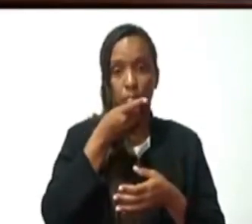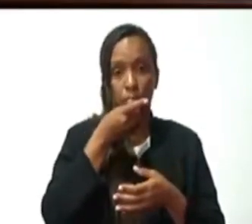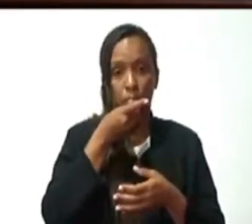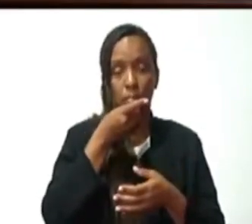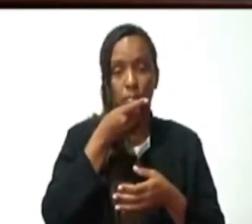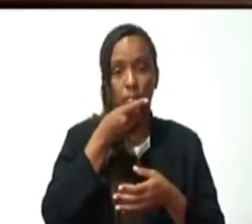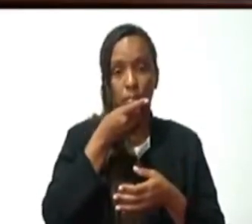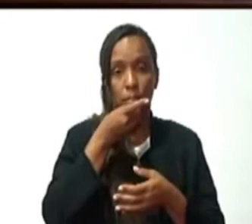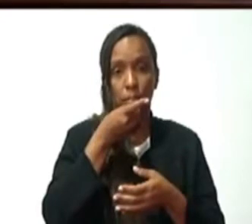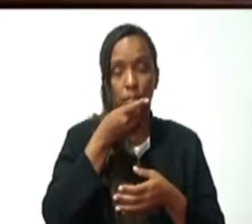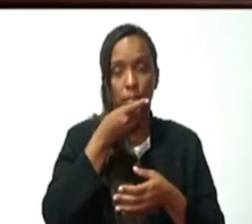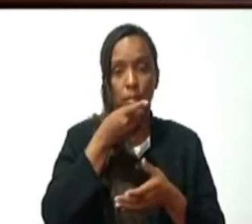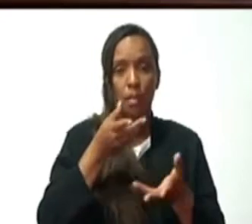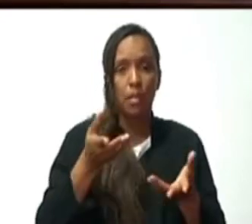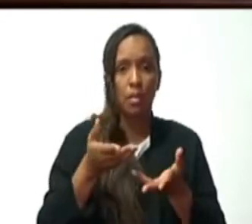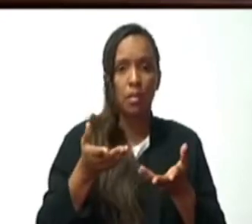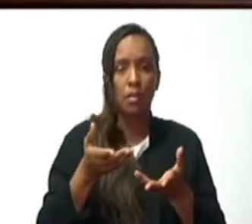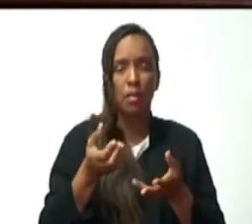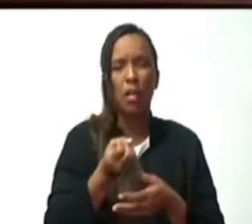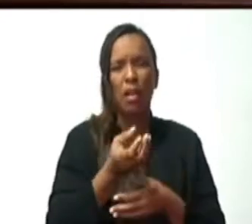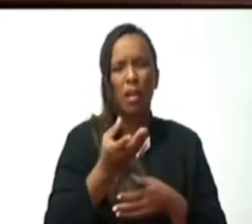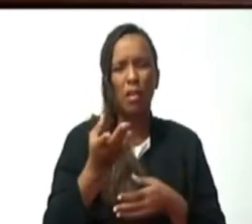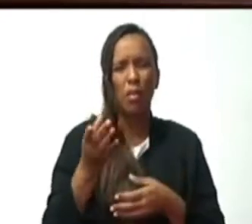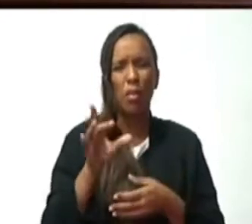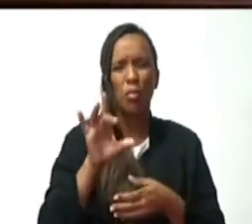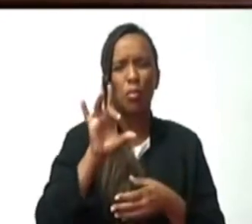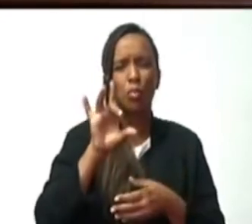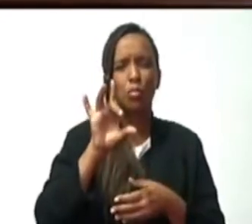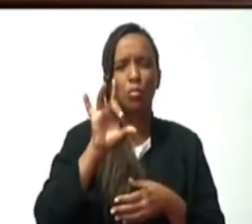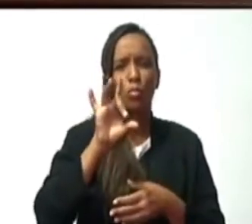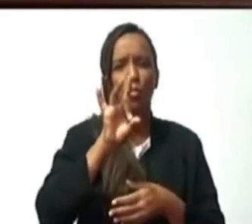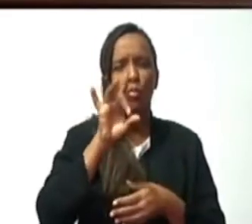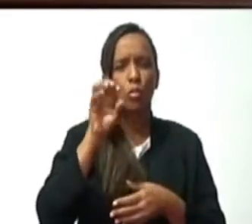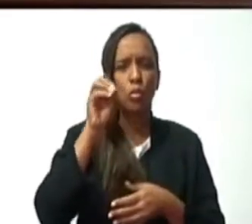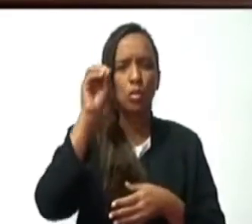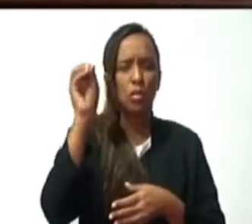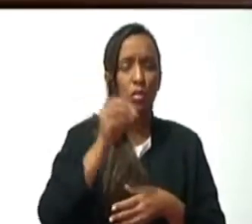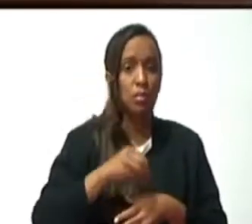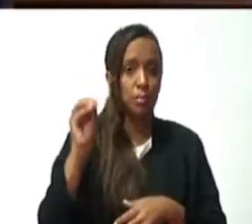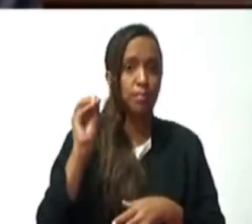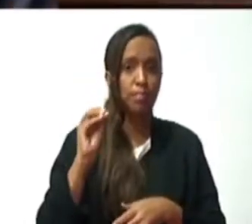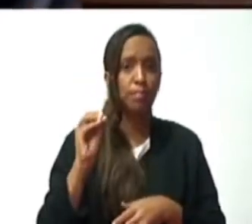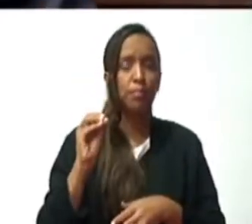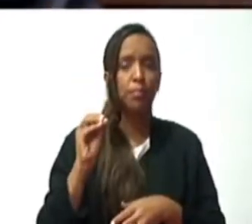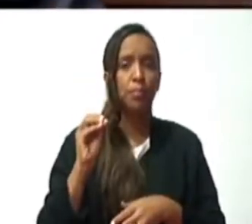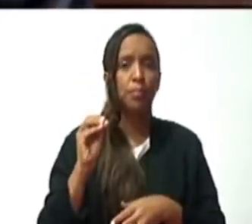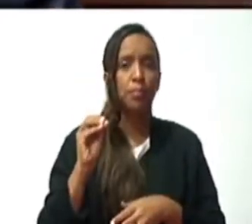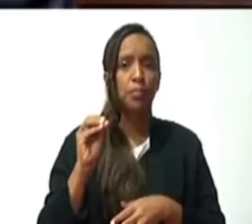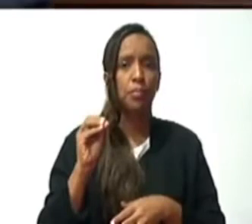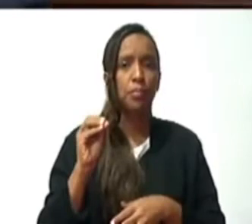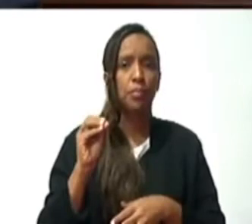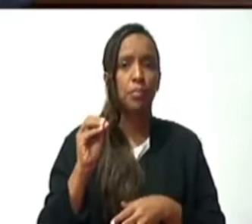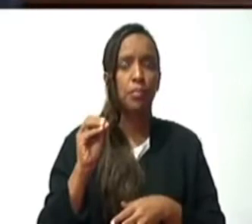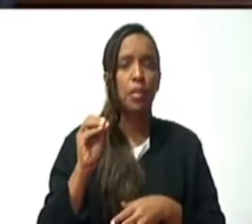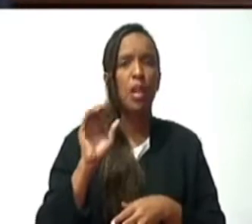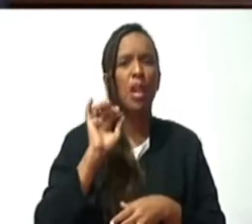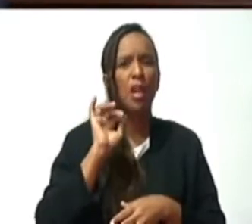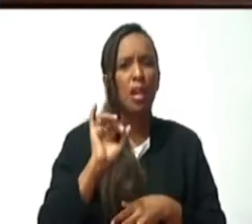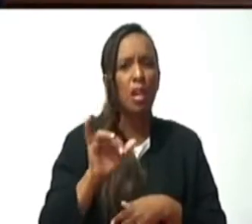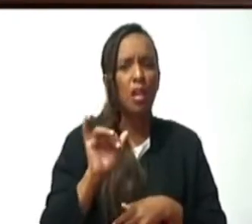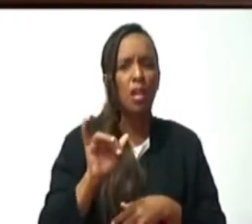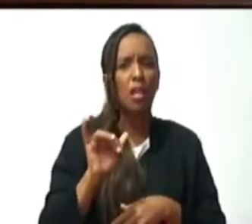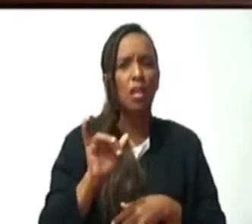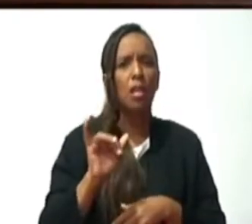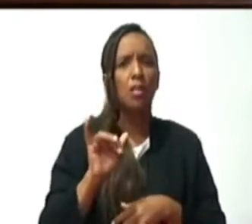solo eso debe servir de base para trazar una estrategia de